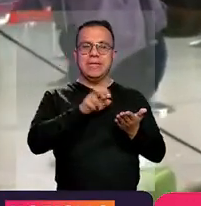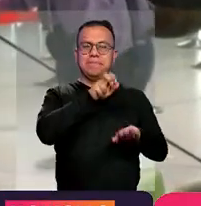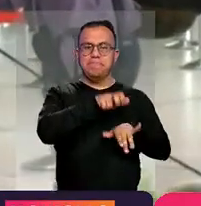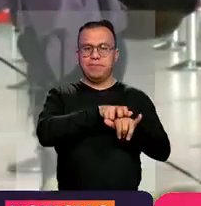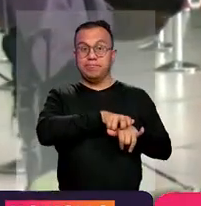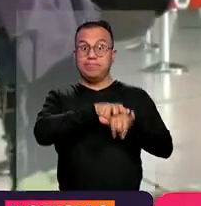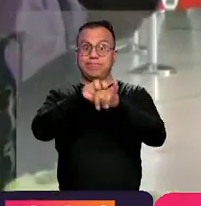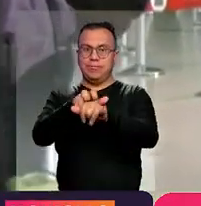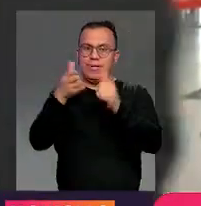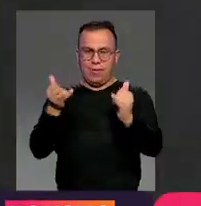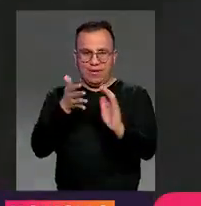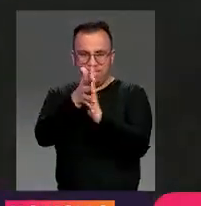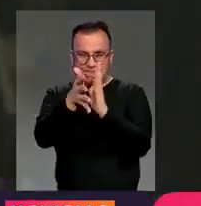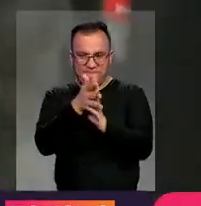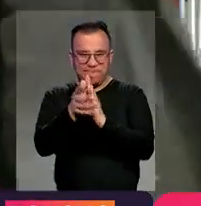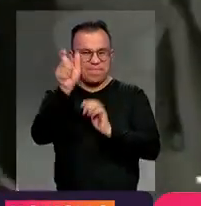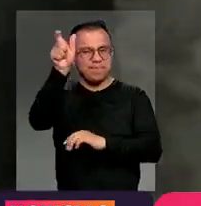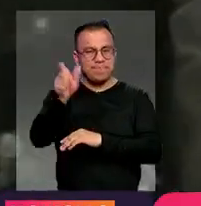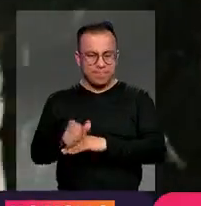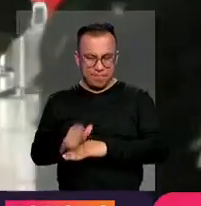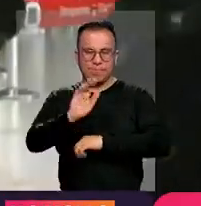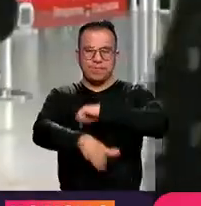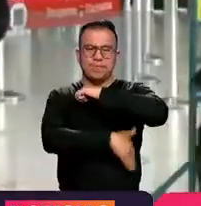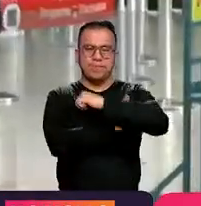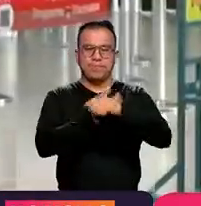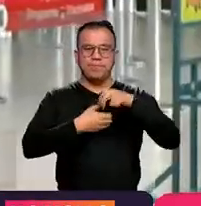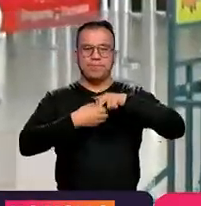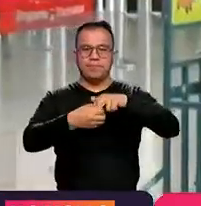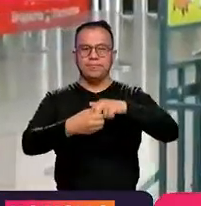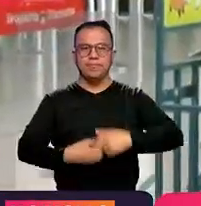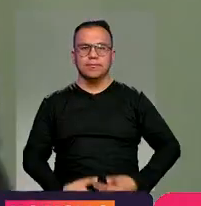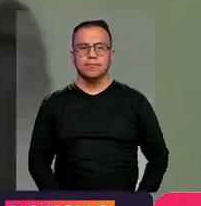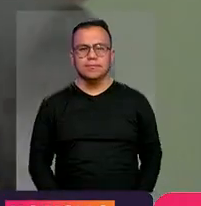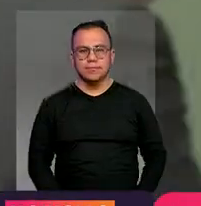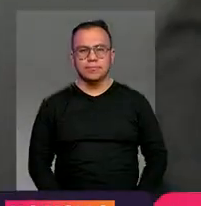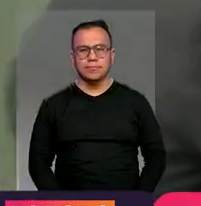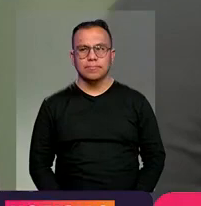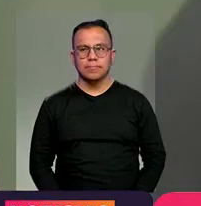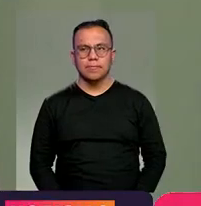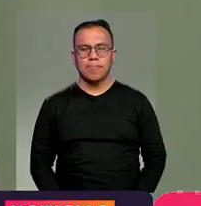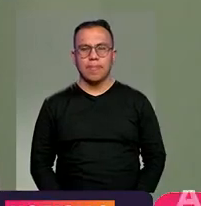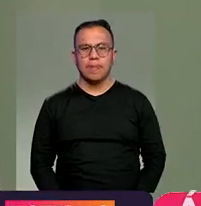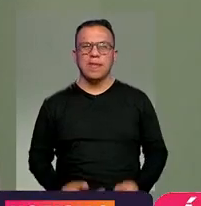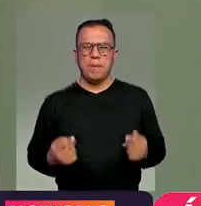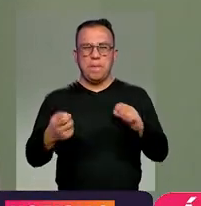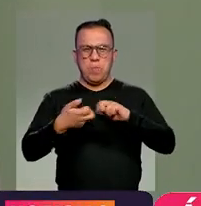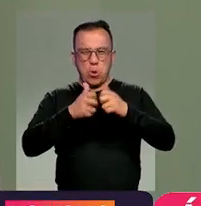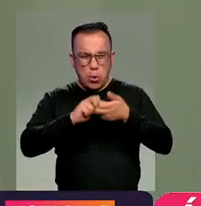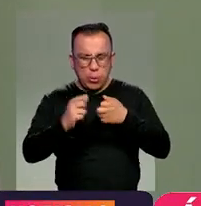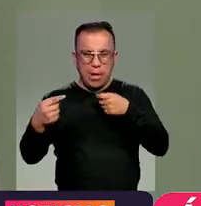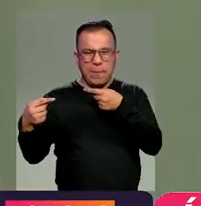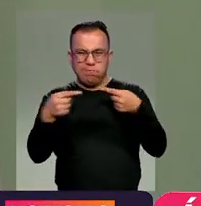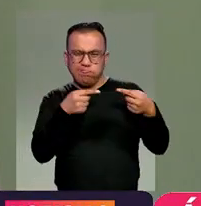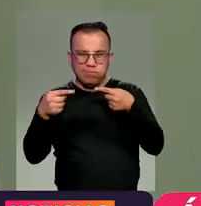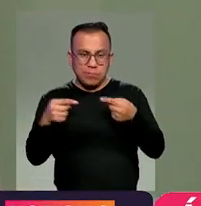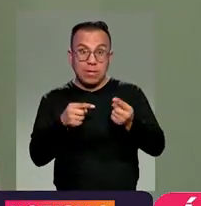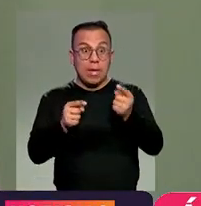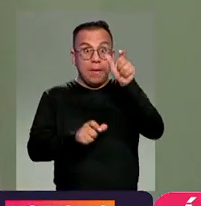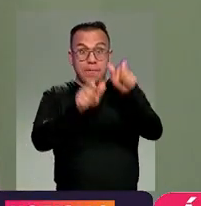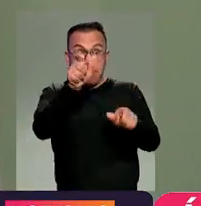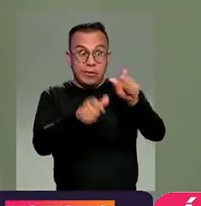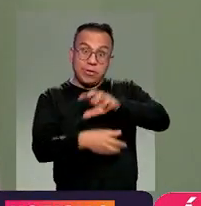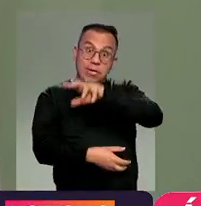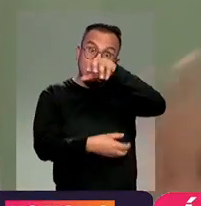sus destinos. A continuación, las declaraciones de la ministra de Transporte. Tener riñas, agresiones físicas a integrantes